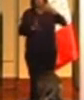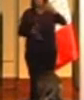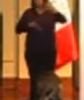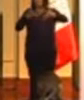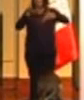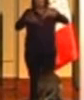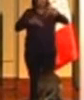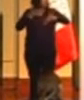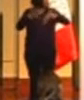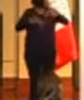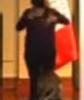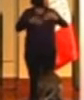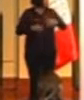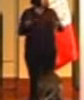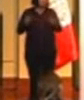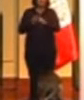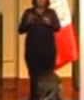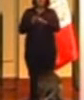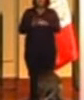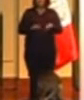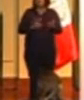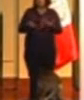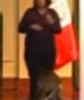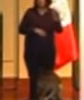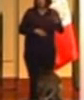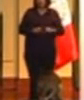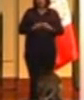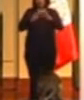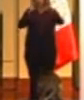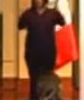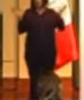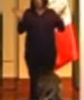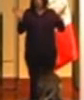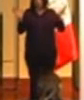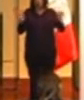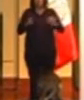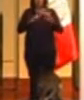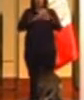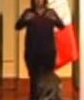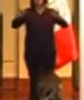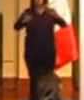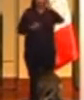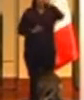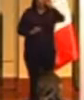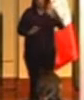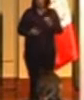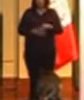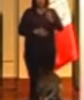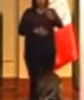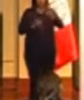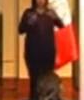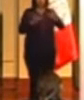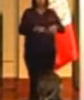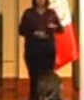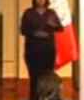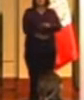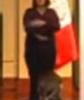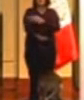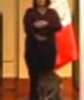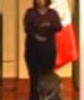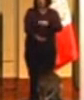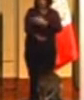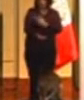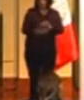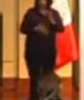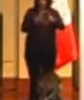señas, que también se hizo en el día de la independencia, 28 de julio, se cantó el himno nacional con lengua de